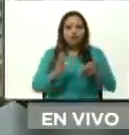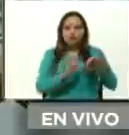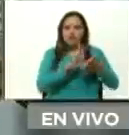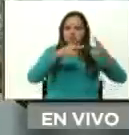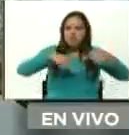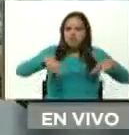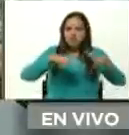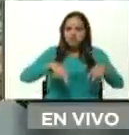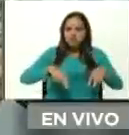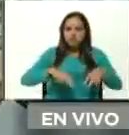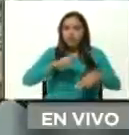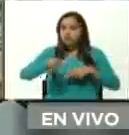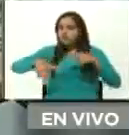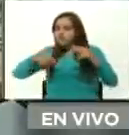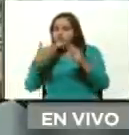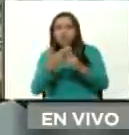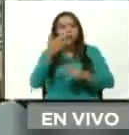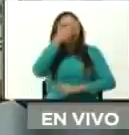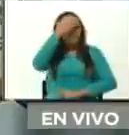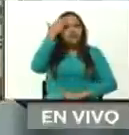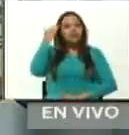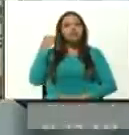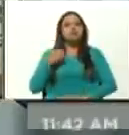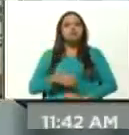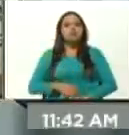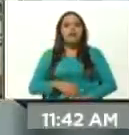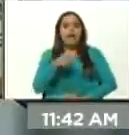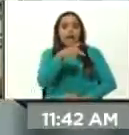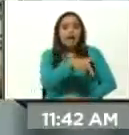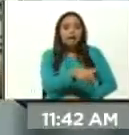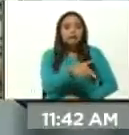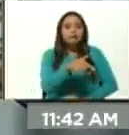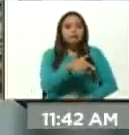No olvidemos esa gran conclusión.